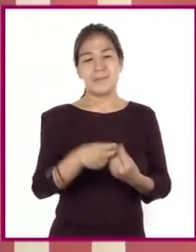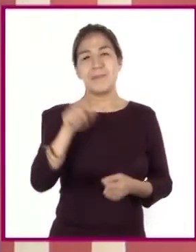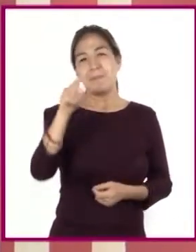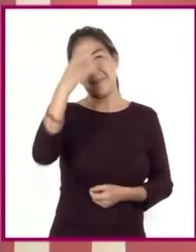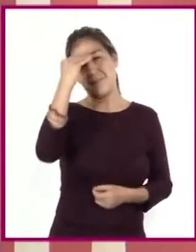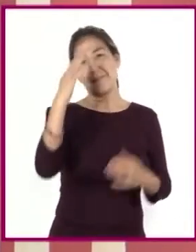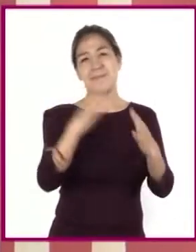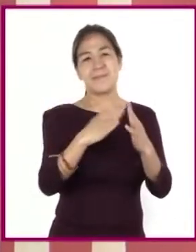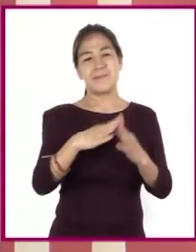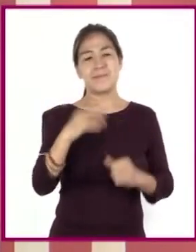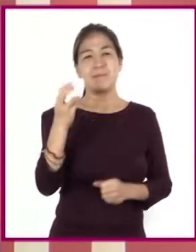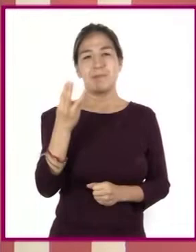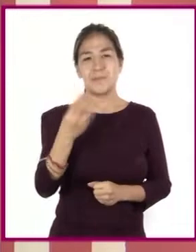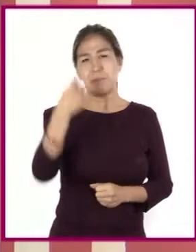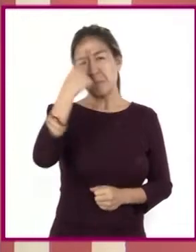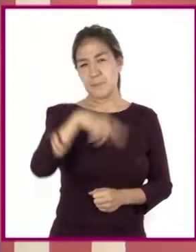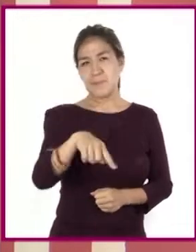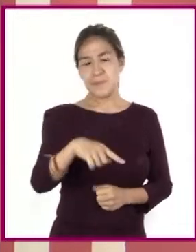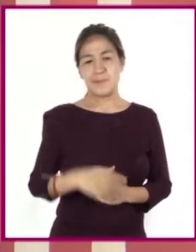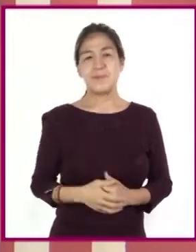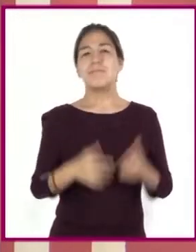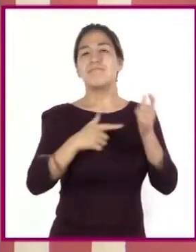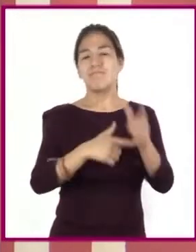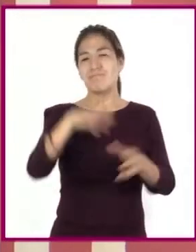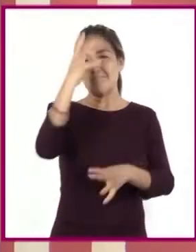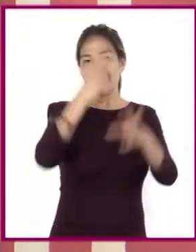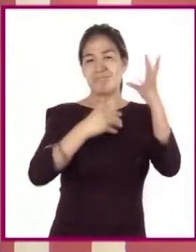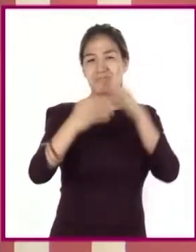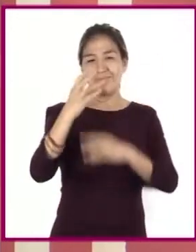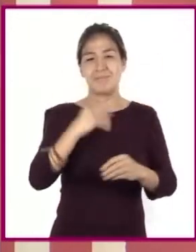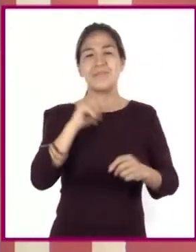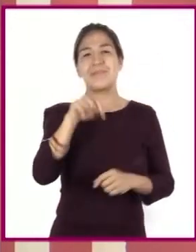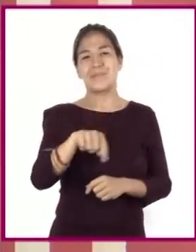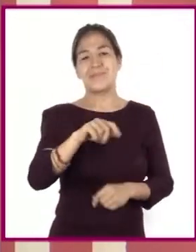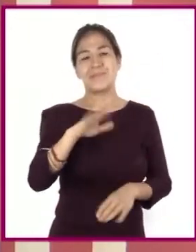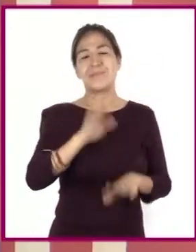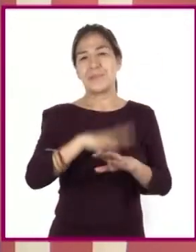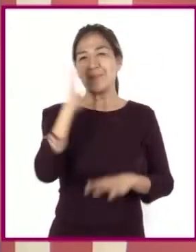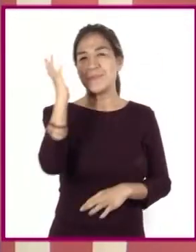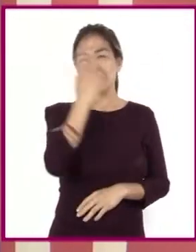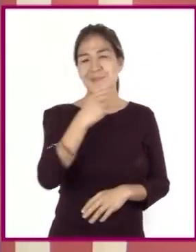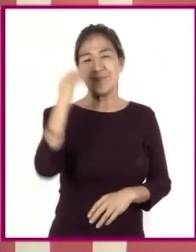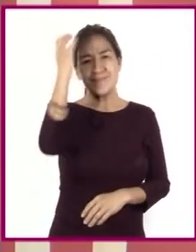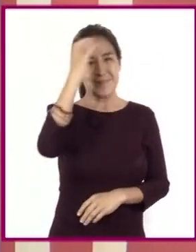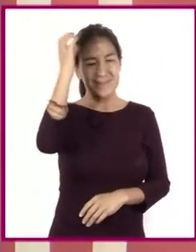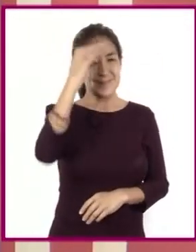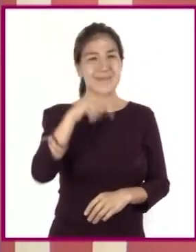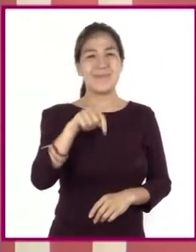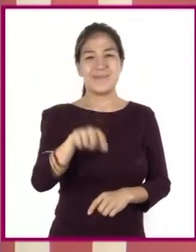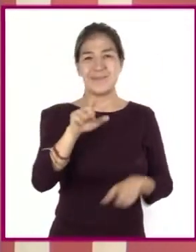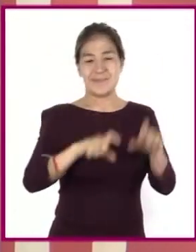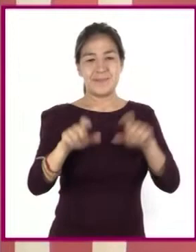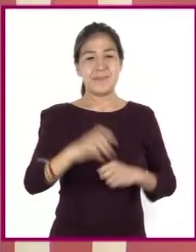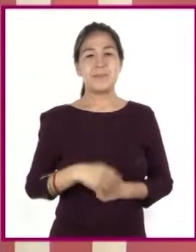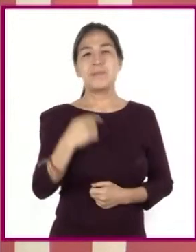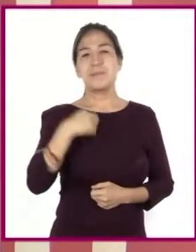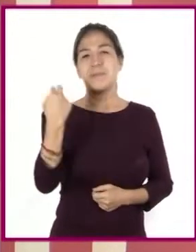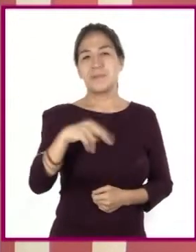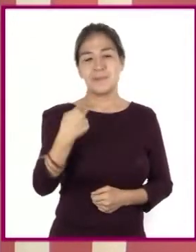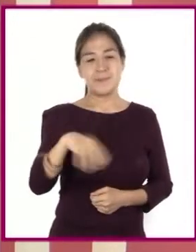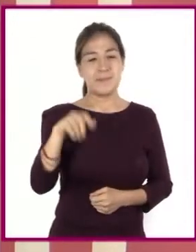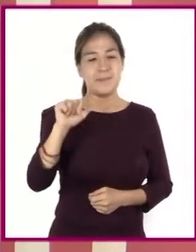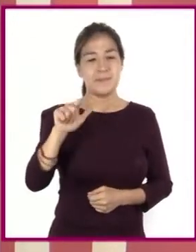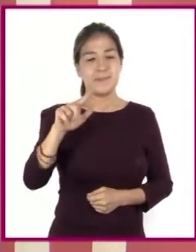Casa 3 para seguir descubriendo y aprendiendo juntos el maravilloso mundo de la ciencia. Mi nombre es Álvaro Fernando Calderón